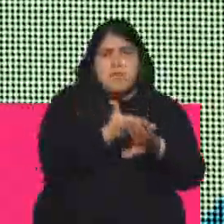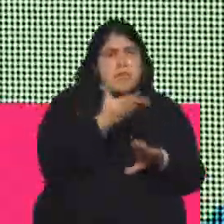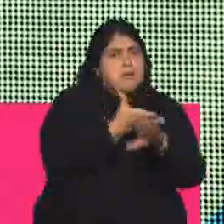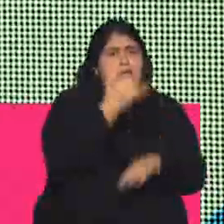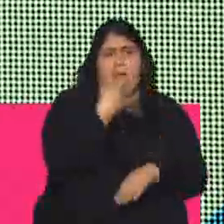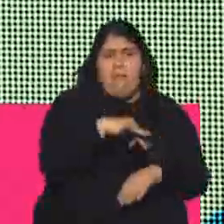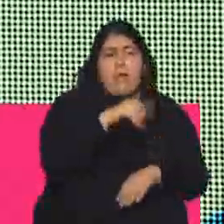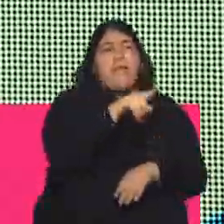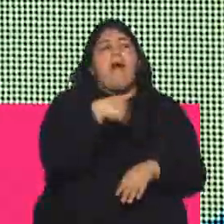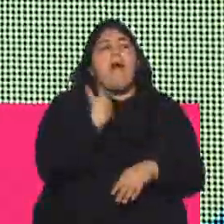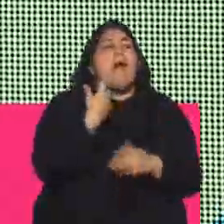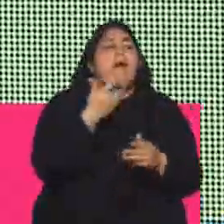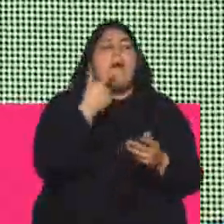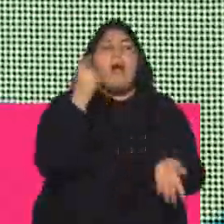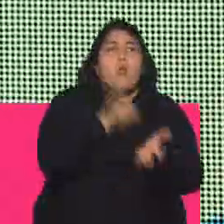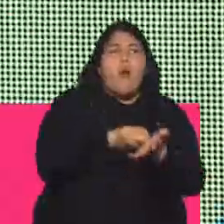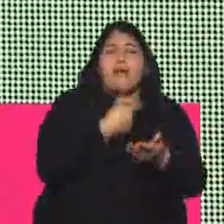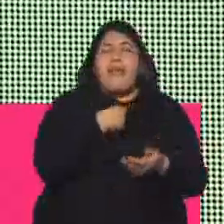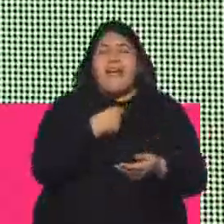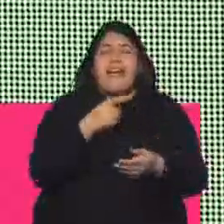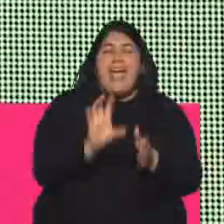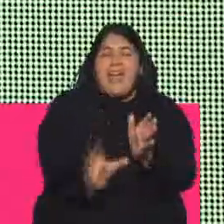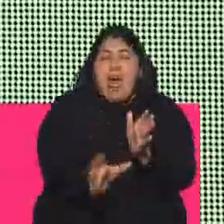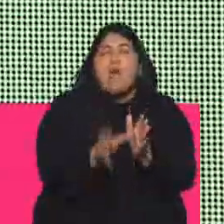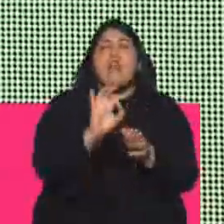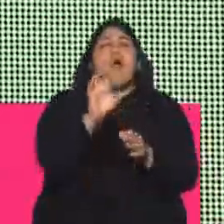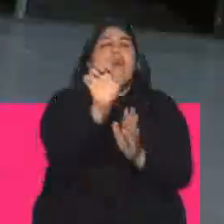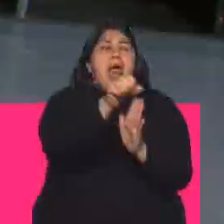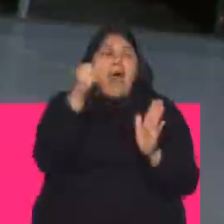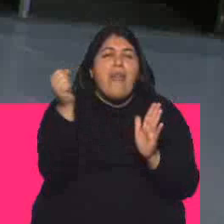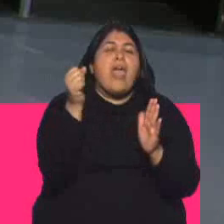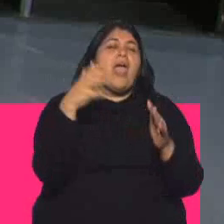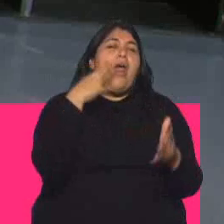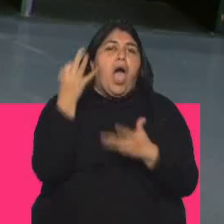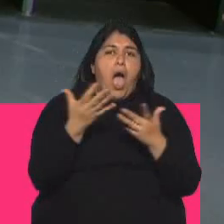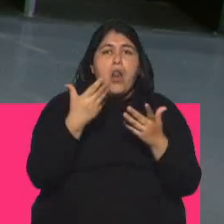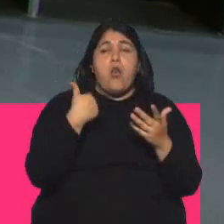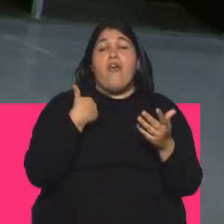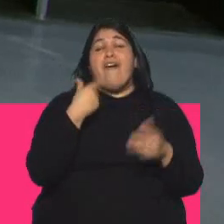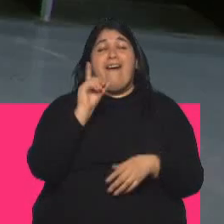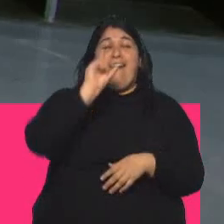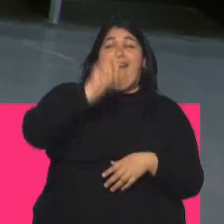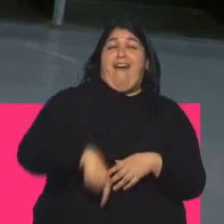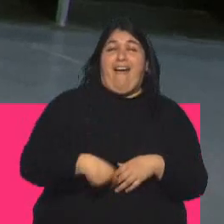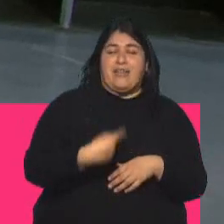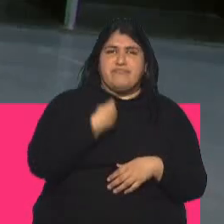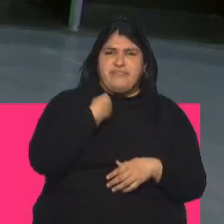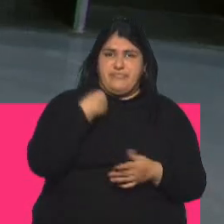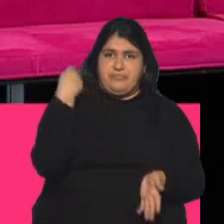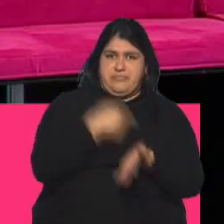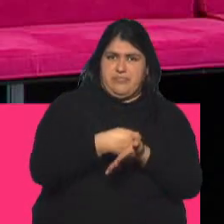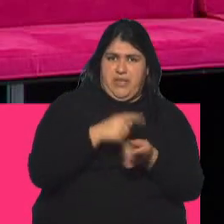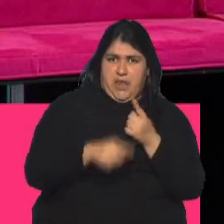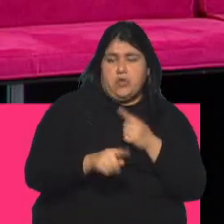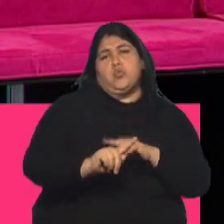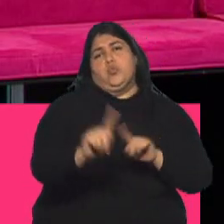ahí queriendo comprarte una heladera, un lavarropas, por ahí si se te rompe, y vayas con la tarjeta y te la reboten, ¿no? ¿Esta gestión que decís